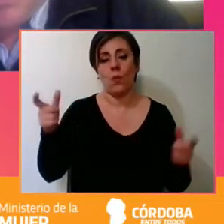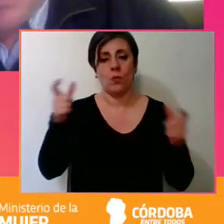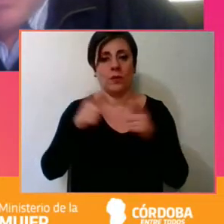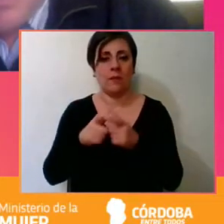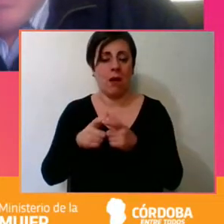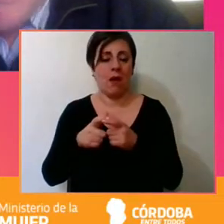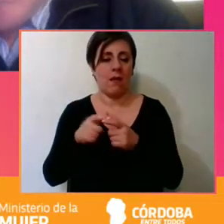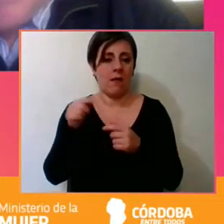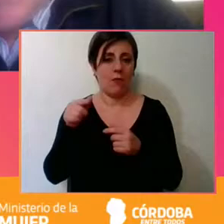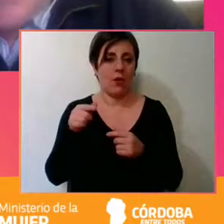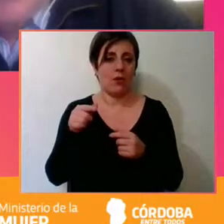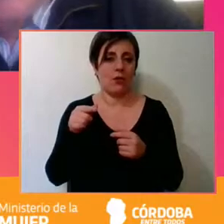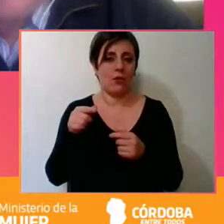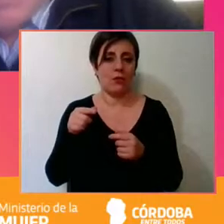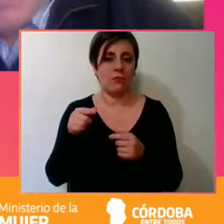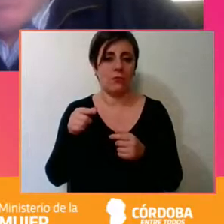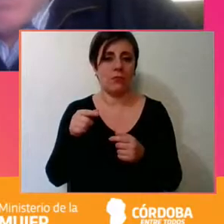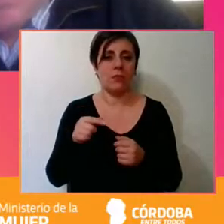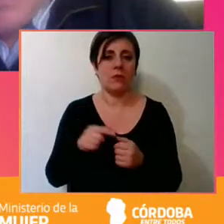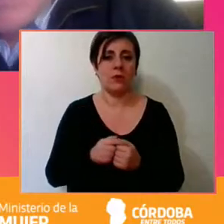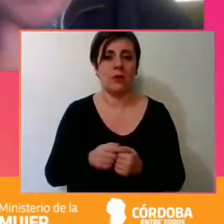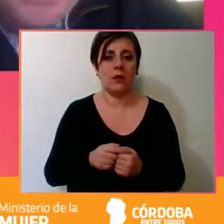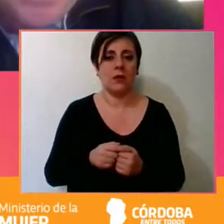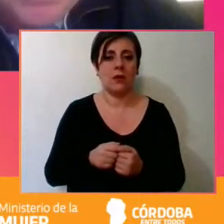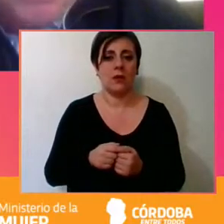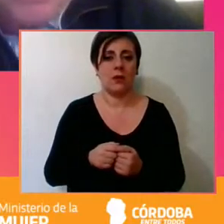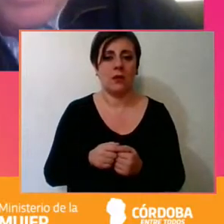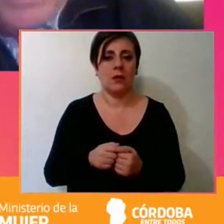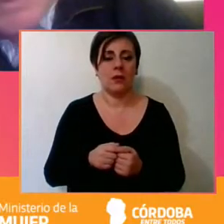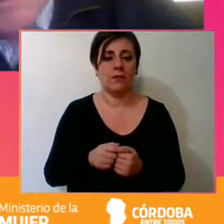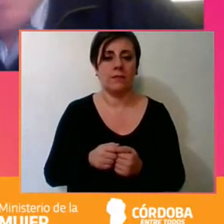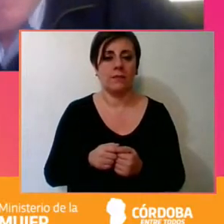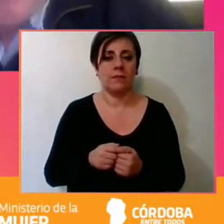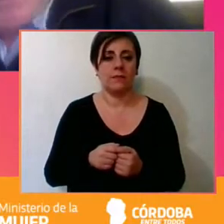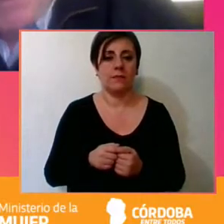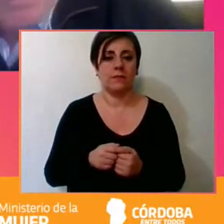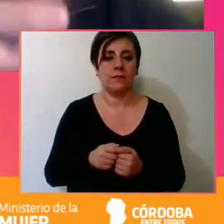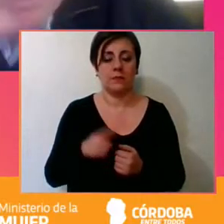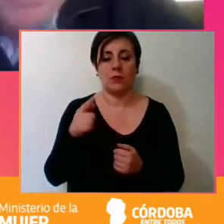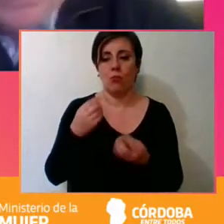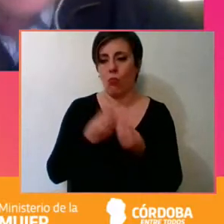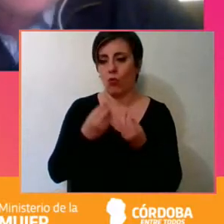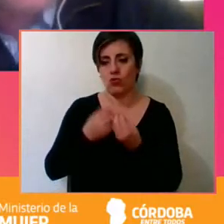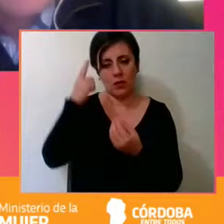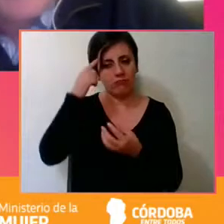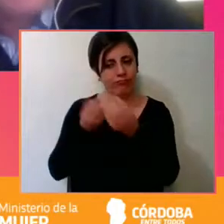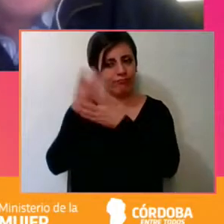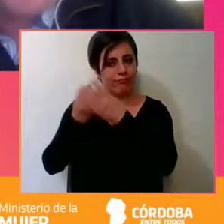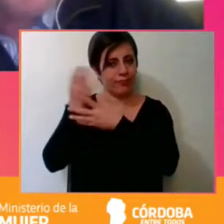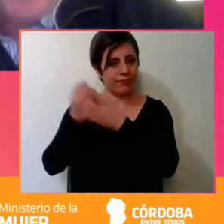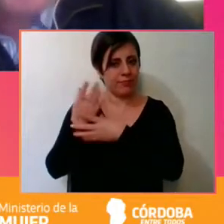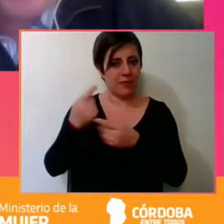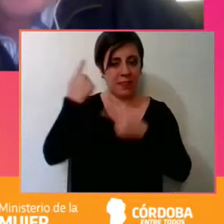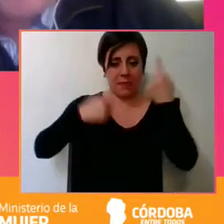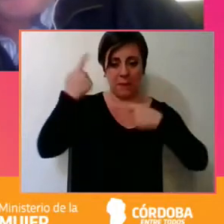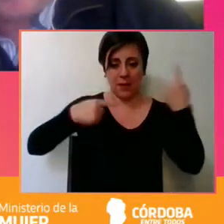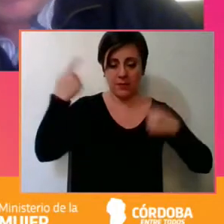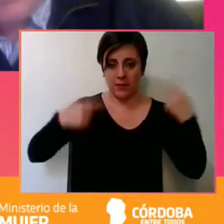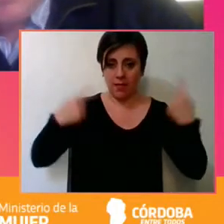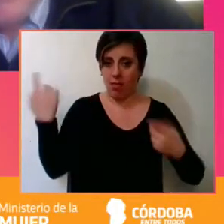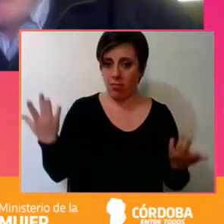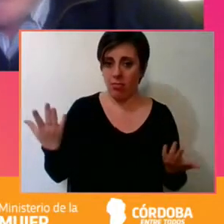género, se distinguieron a una serie de iniciativas. Y fíjense qué diversidad había. Por eso les